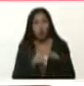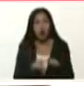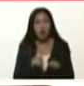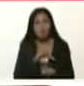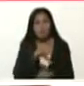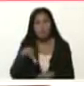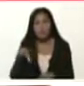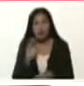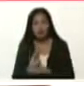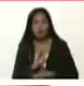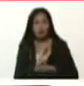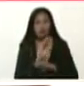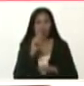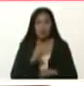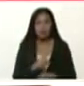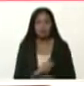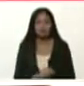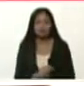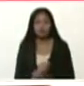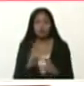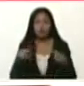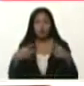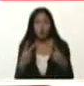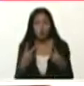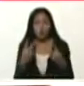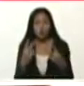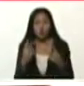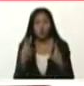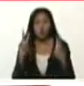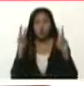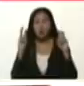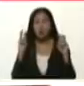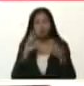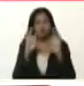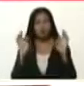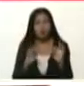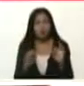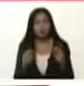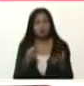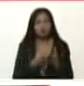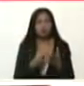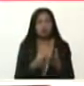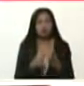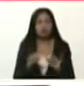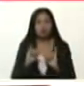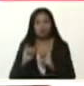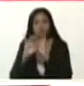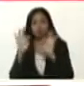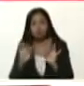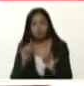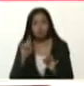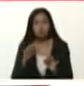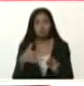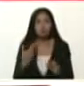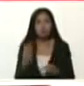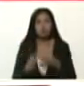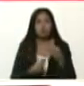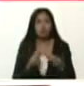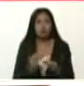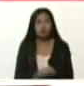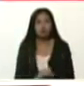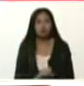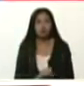gobernaciones y protectores. Una nueva fuente de recursos que pudiera ser muy sustancial, va a ser